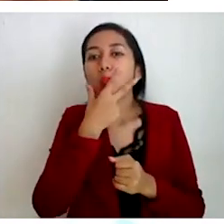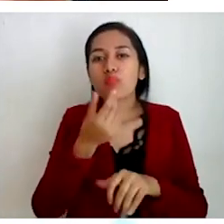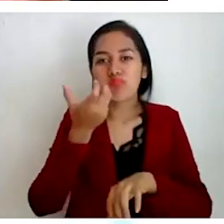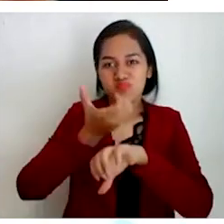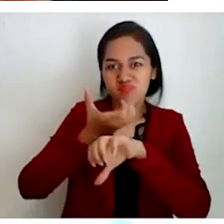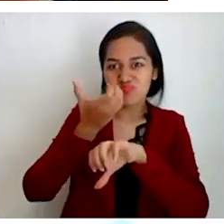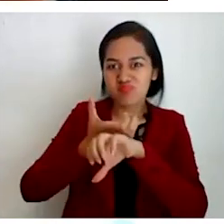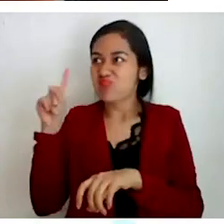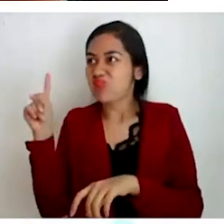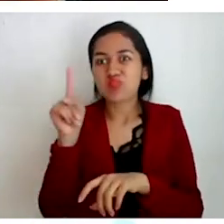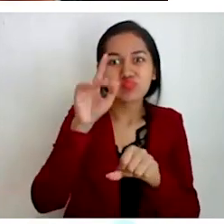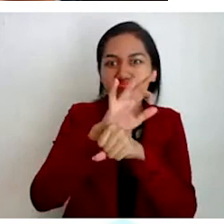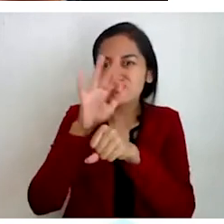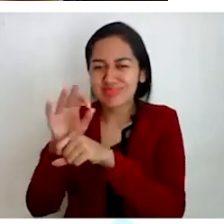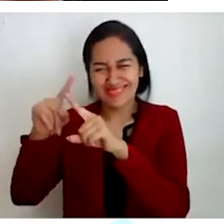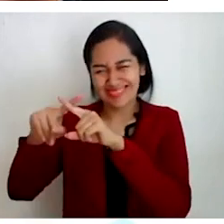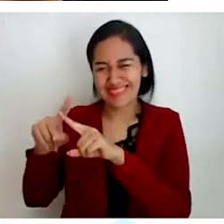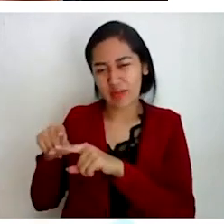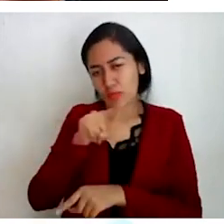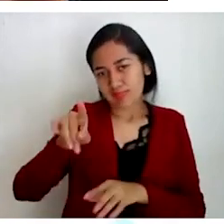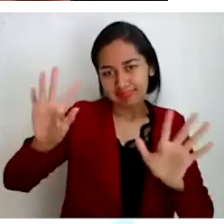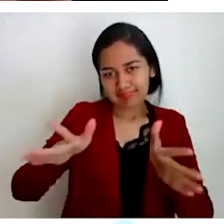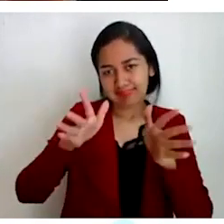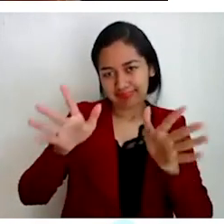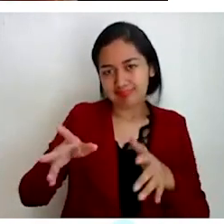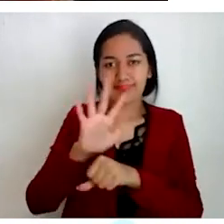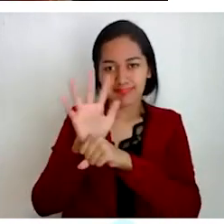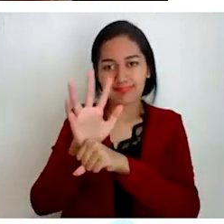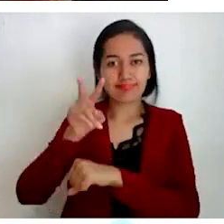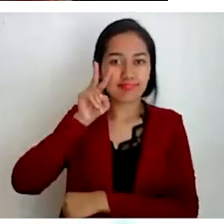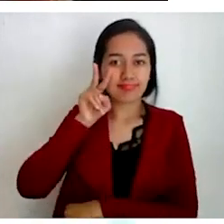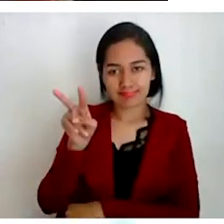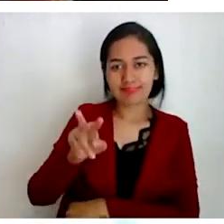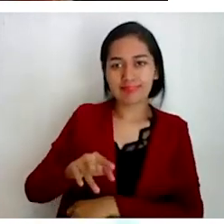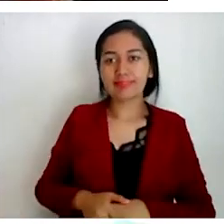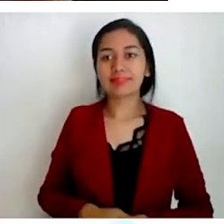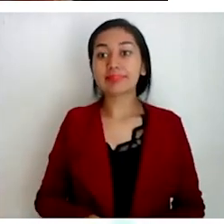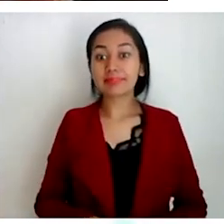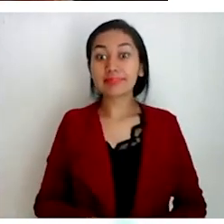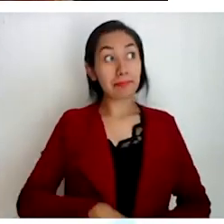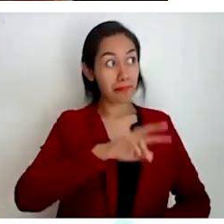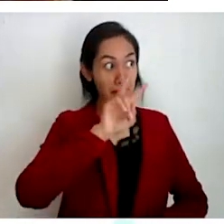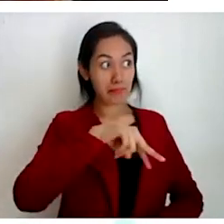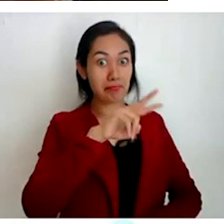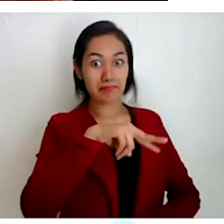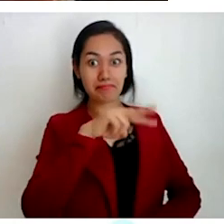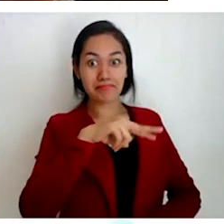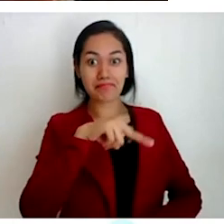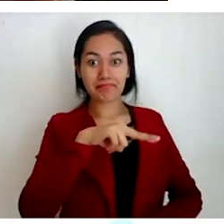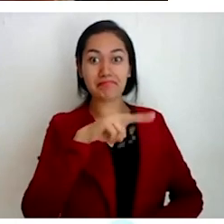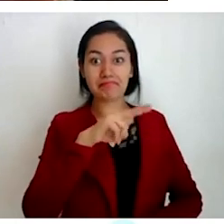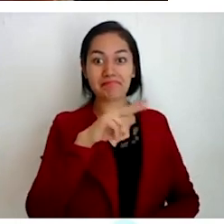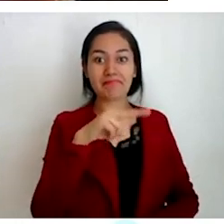Sí, sí, sin duda. Y bueno, toda esta cuestión contemporánea que se refleja en